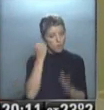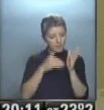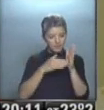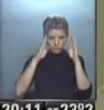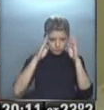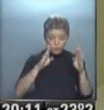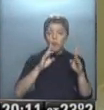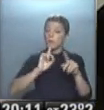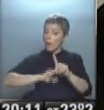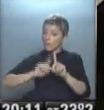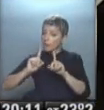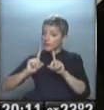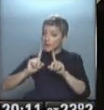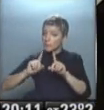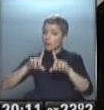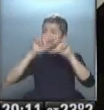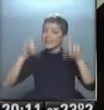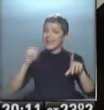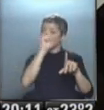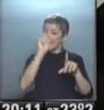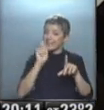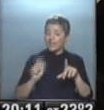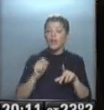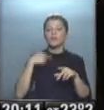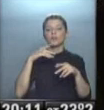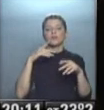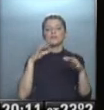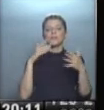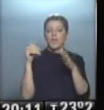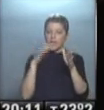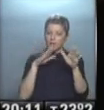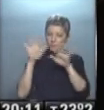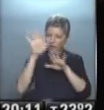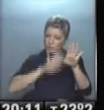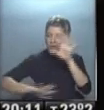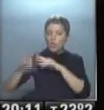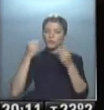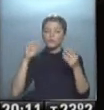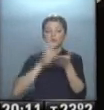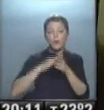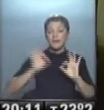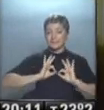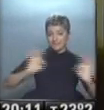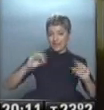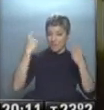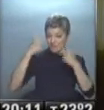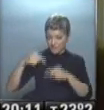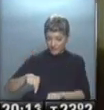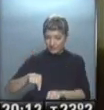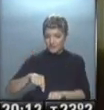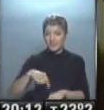armonizando el calendario escolar con la actividad económica, turística y social de los diferentes destinos turísticos de la provincia,